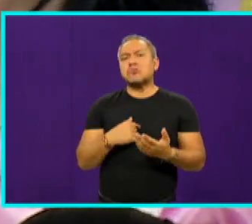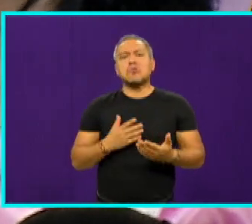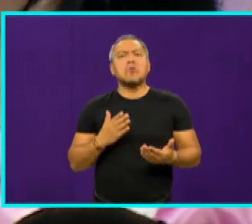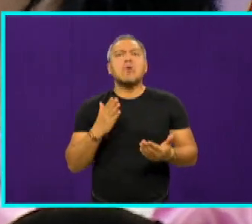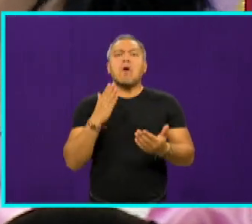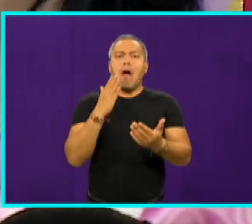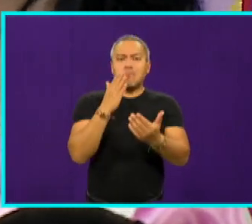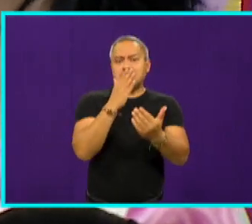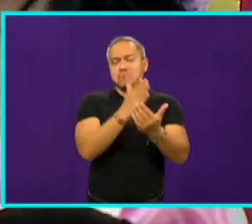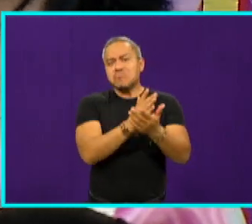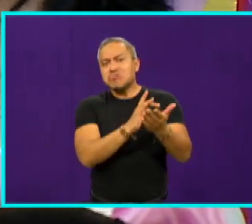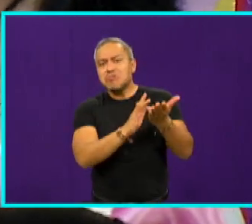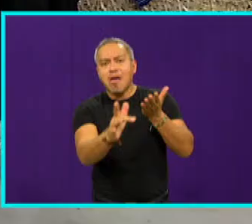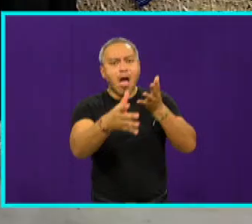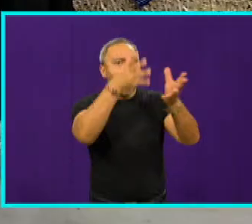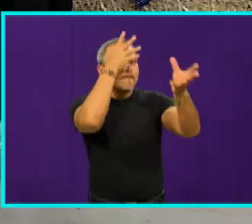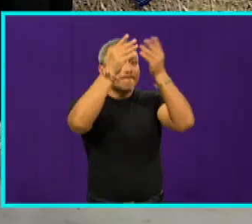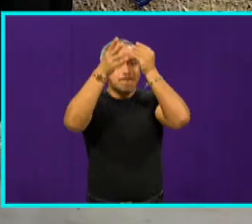me nutro.